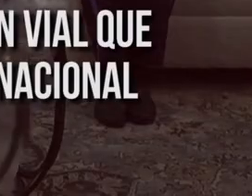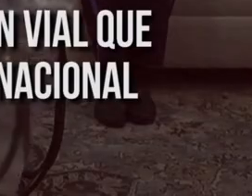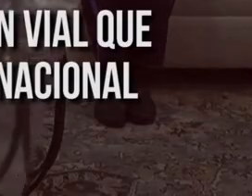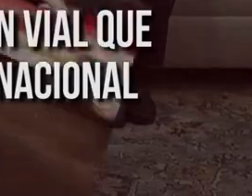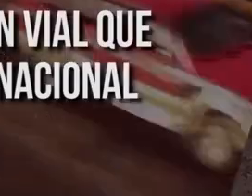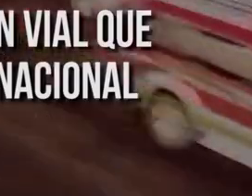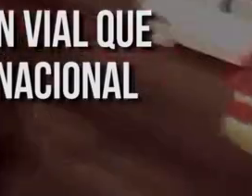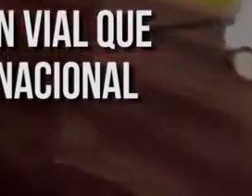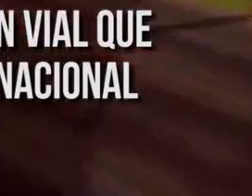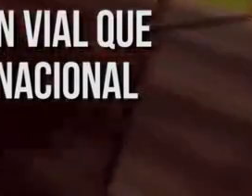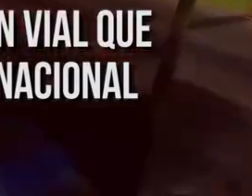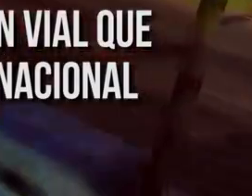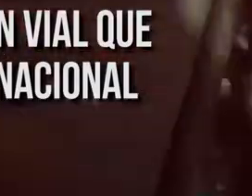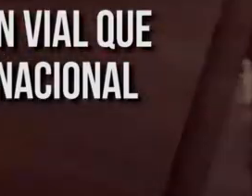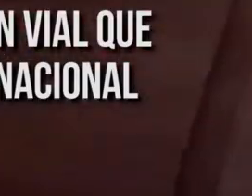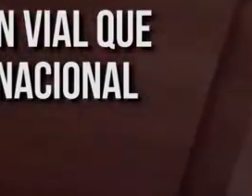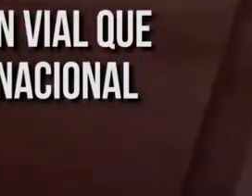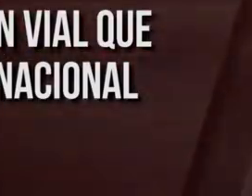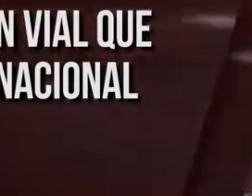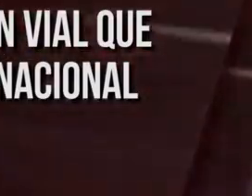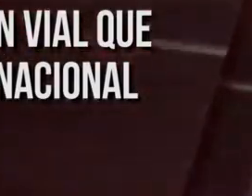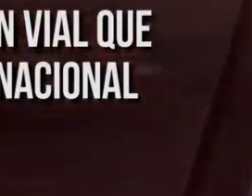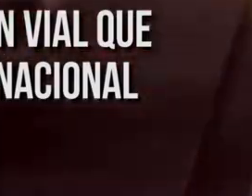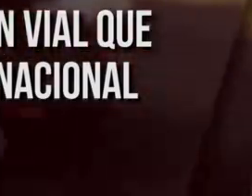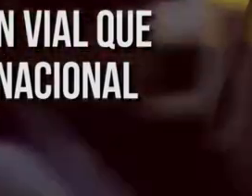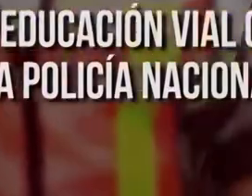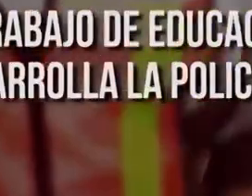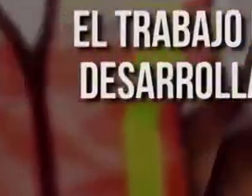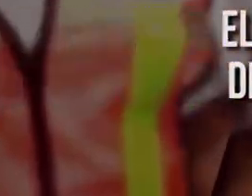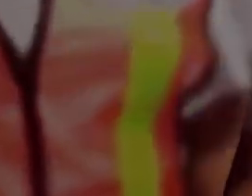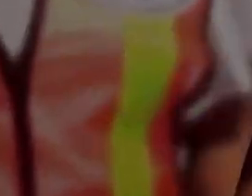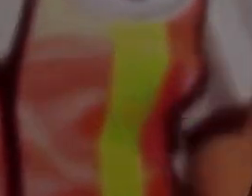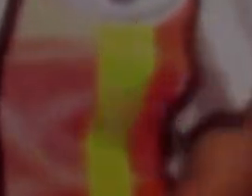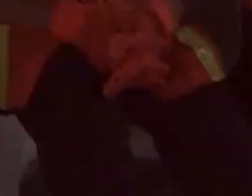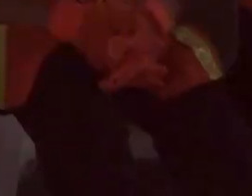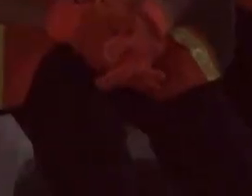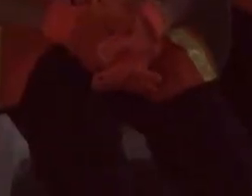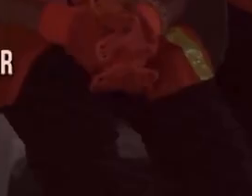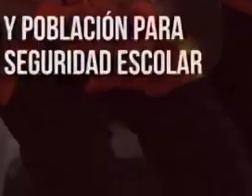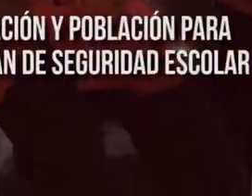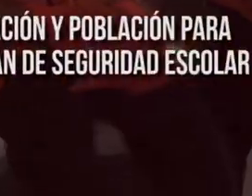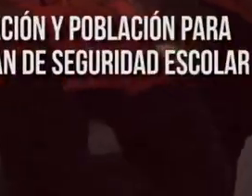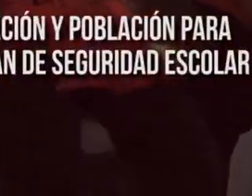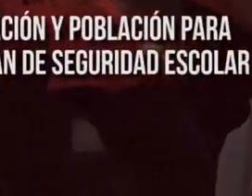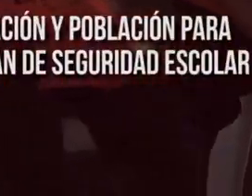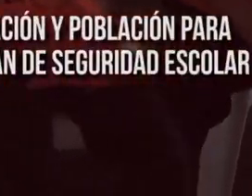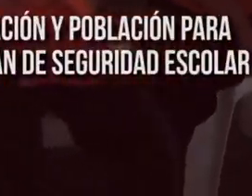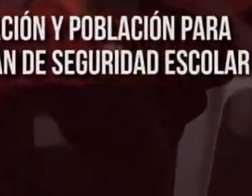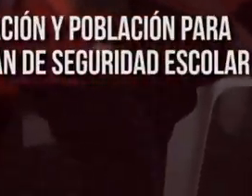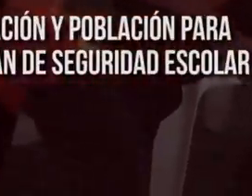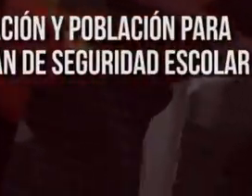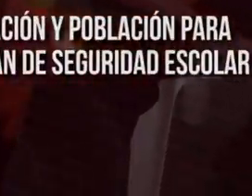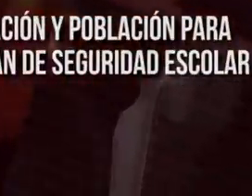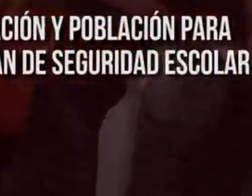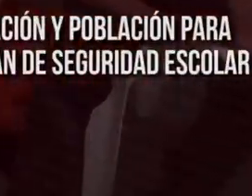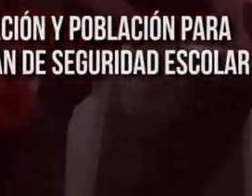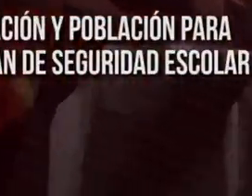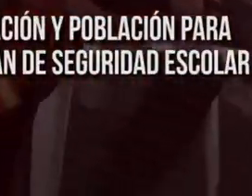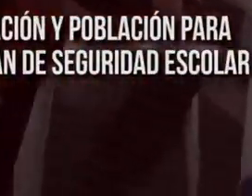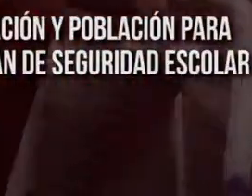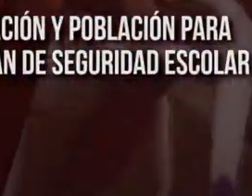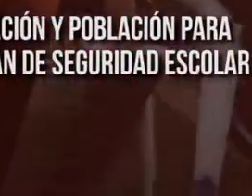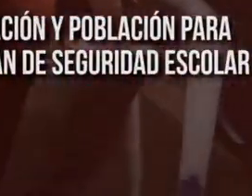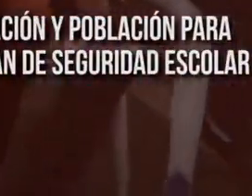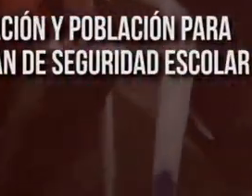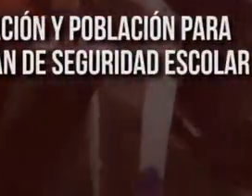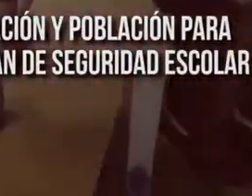para preservar la vida y la integridad de los nicaragüenses en calles y carreteras. Además, conoceremos detalles de la articulación que